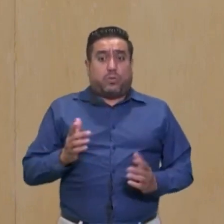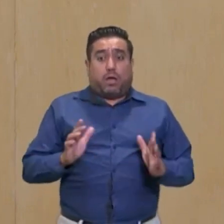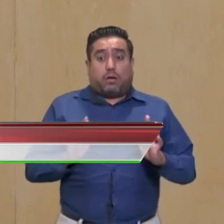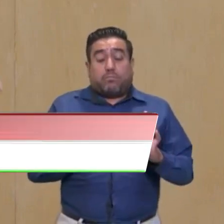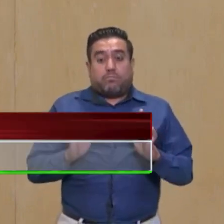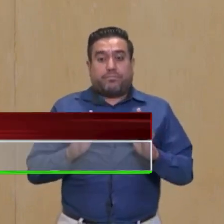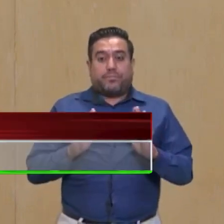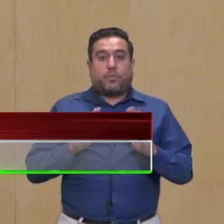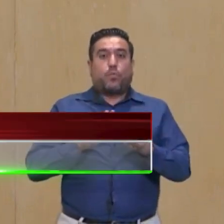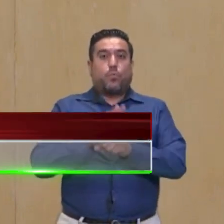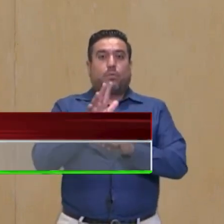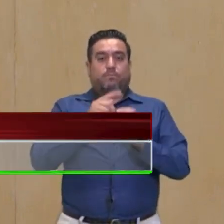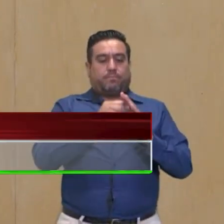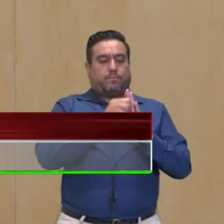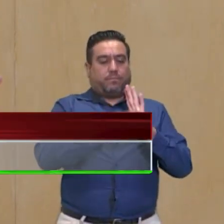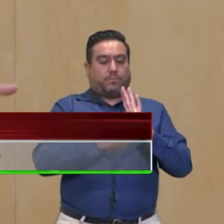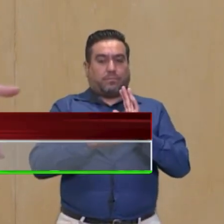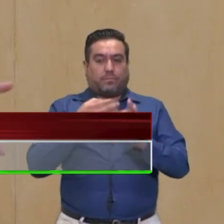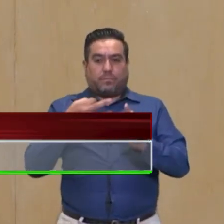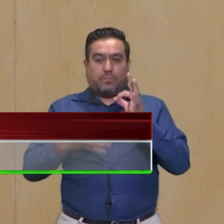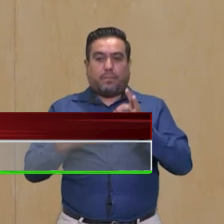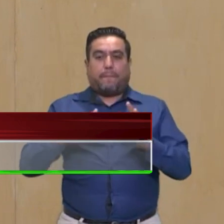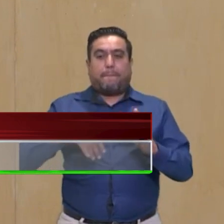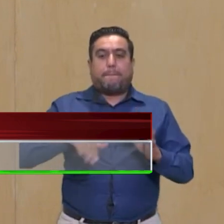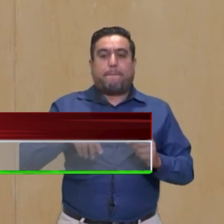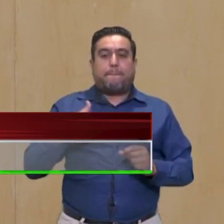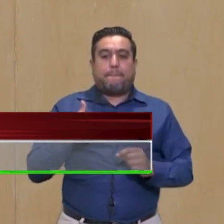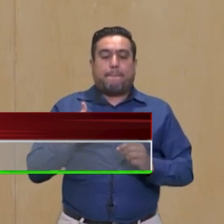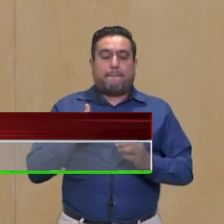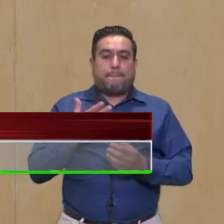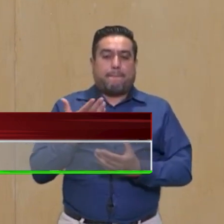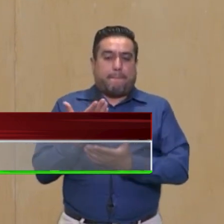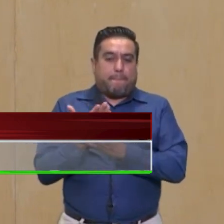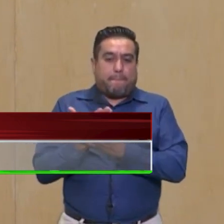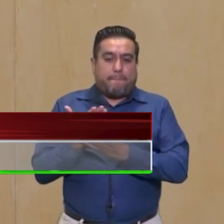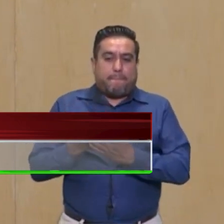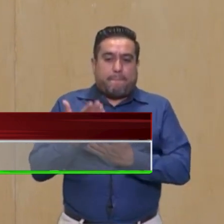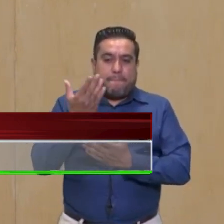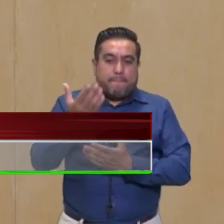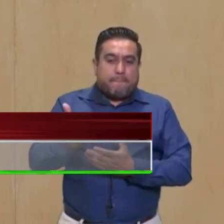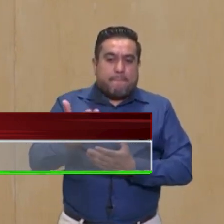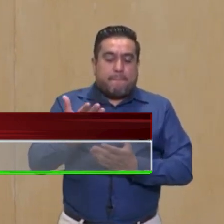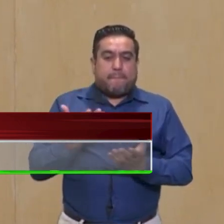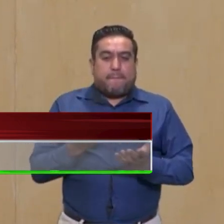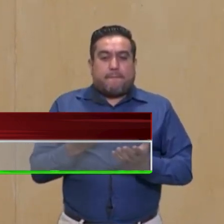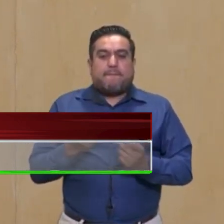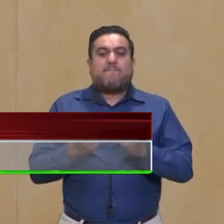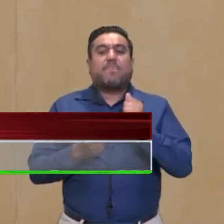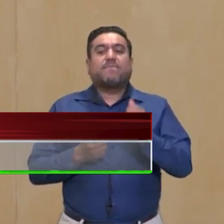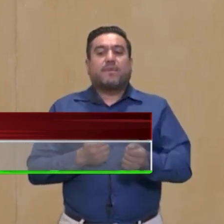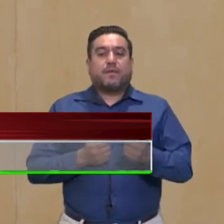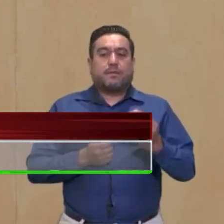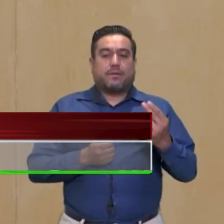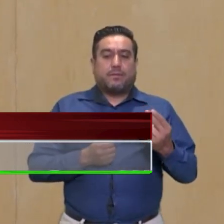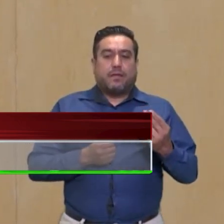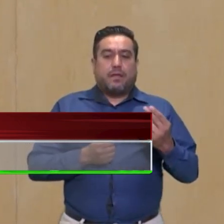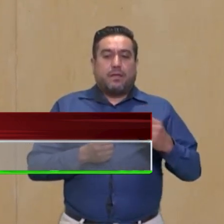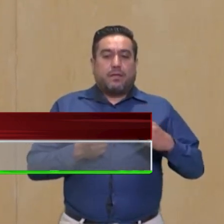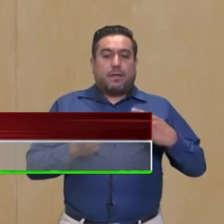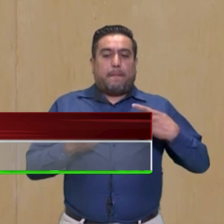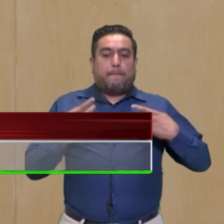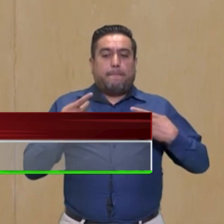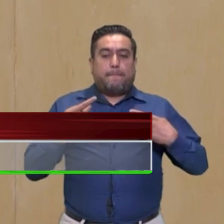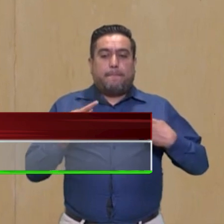técnicos jurídicos expresados en el documento que donde se solicita la remoción